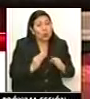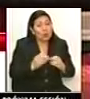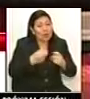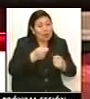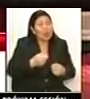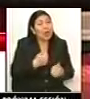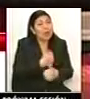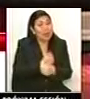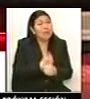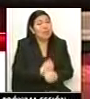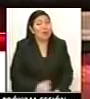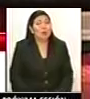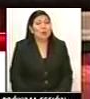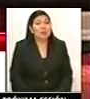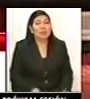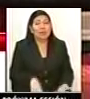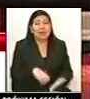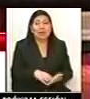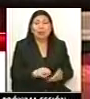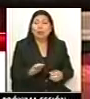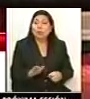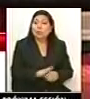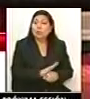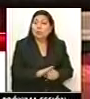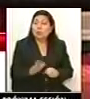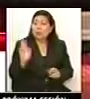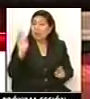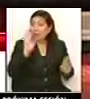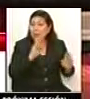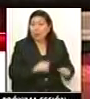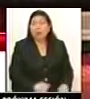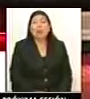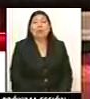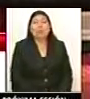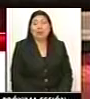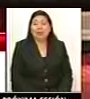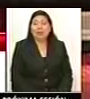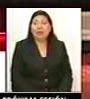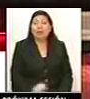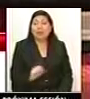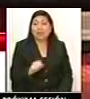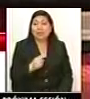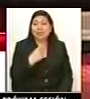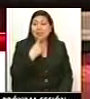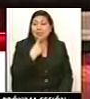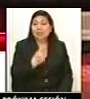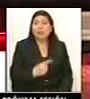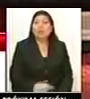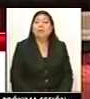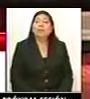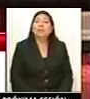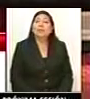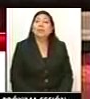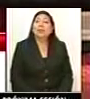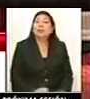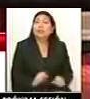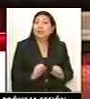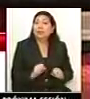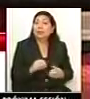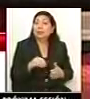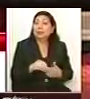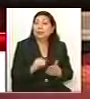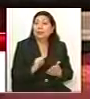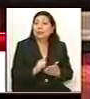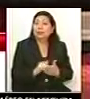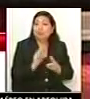en Ayacucho. La población está sumamente preocupada por aquello. Presidente, lo que sí, y yo ya de por sí planteo mi posición